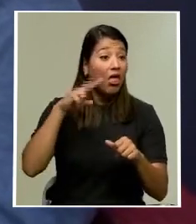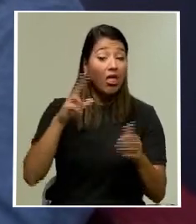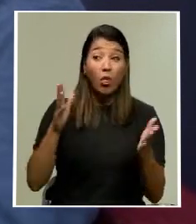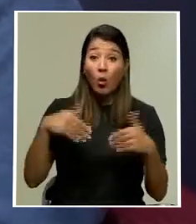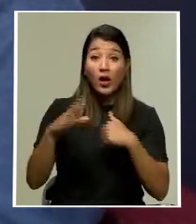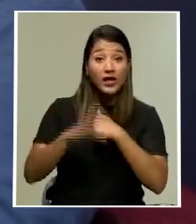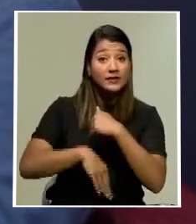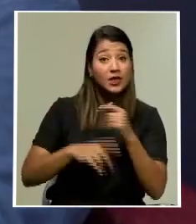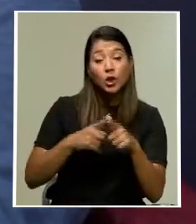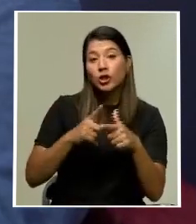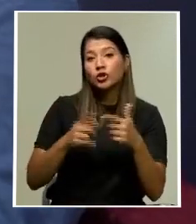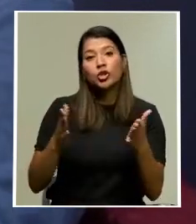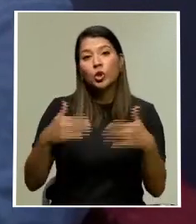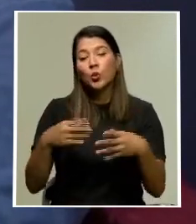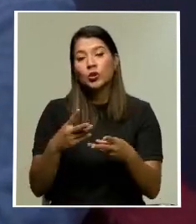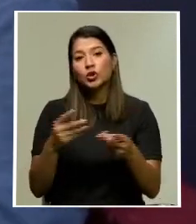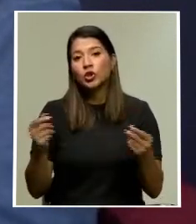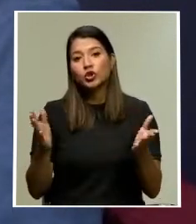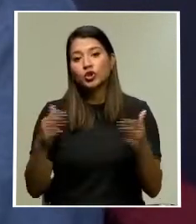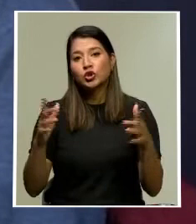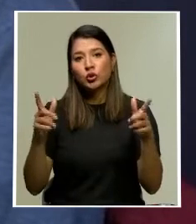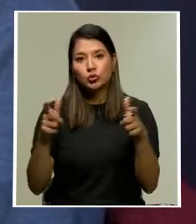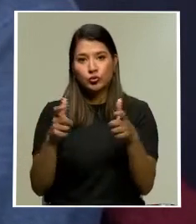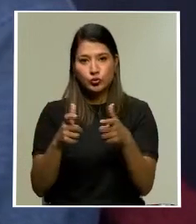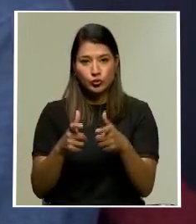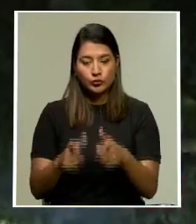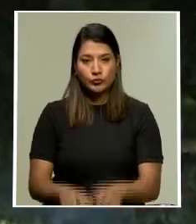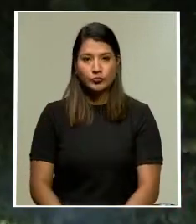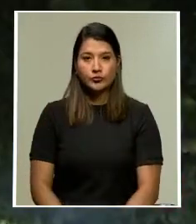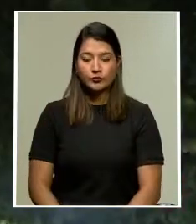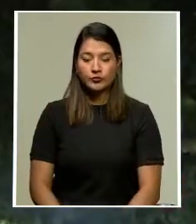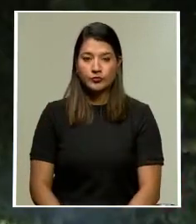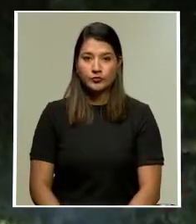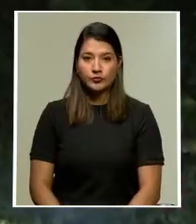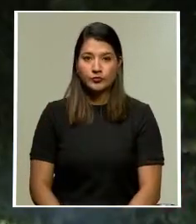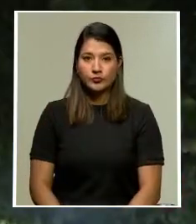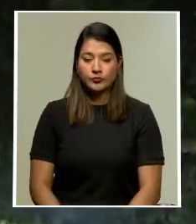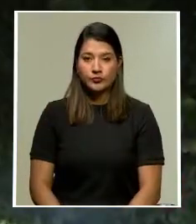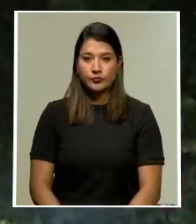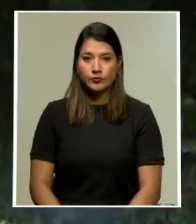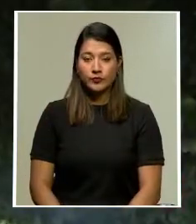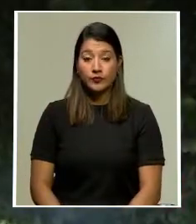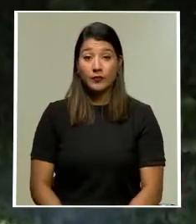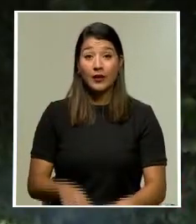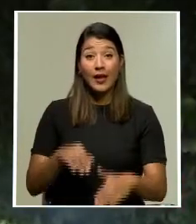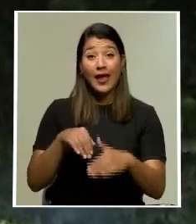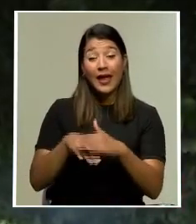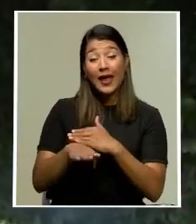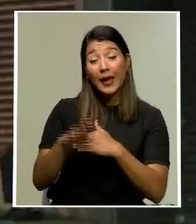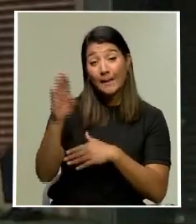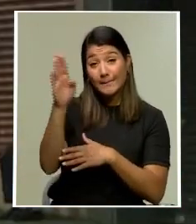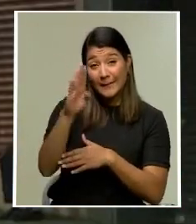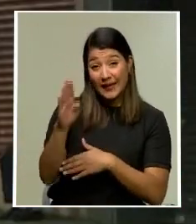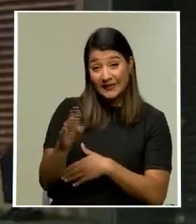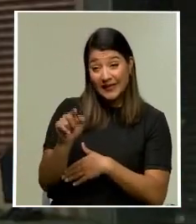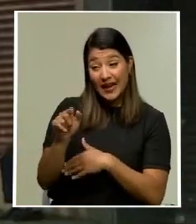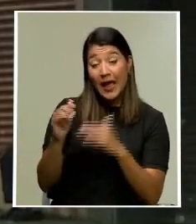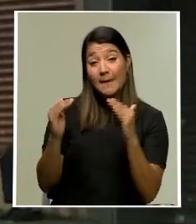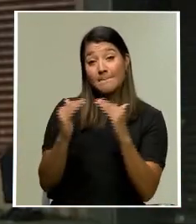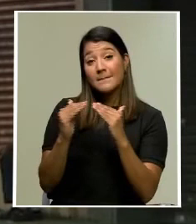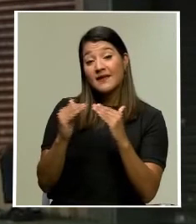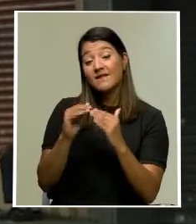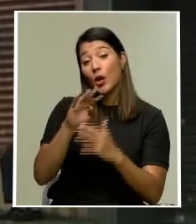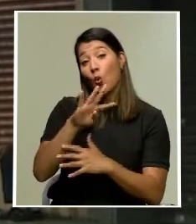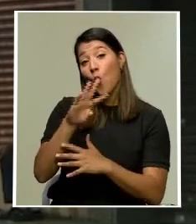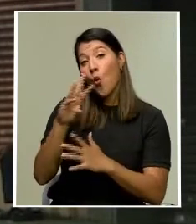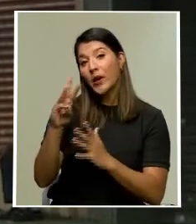Si esto continúa aconteciendo impunemente. En el estado más rico de Brasil, donde viven más de 46